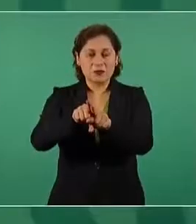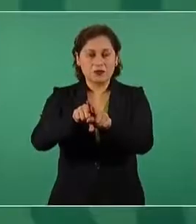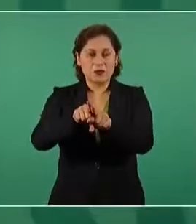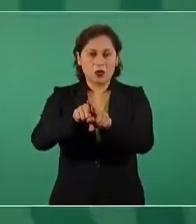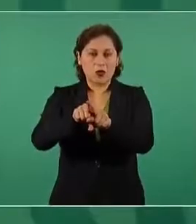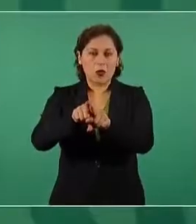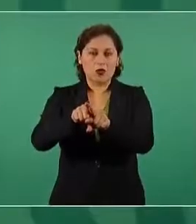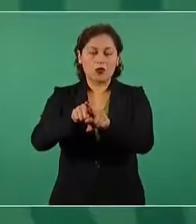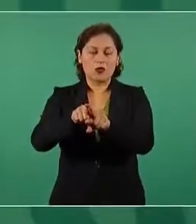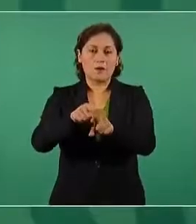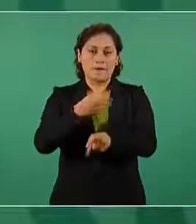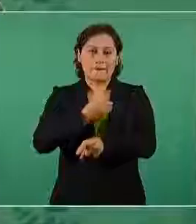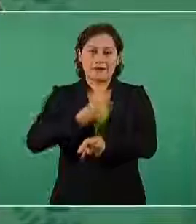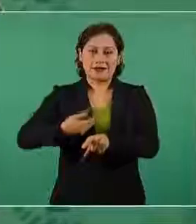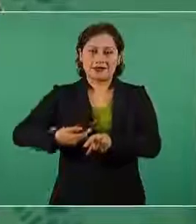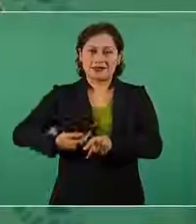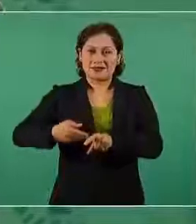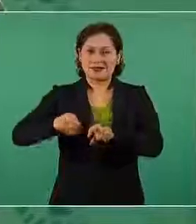terminamos.